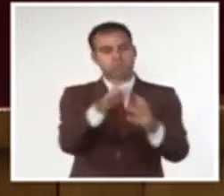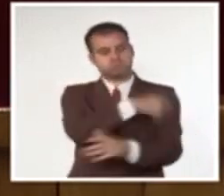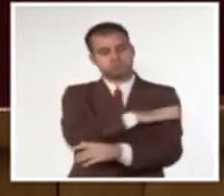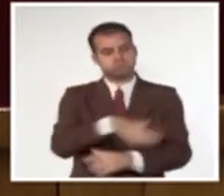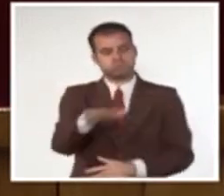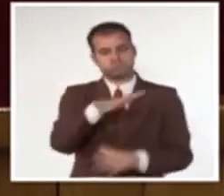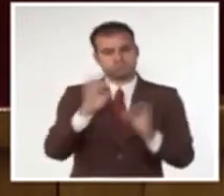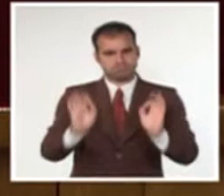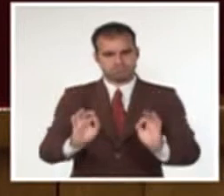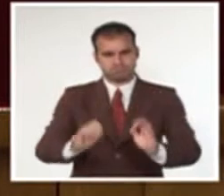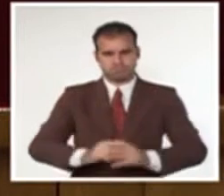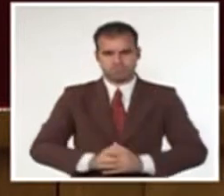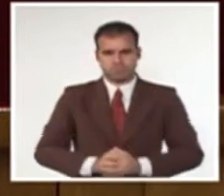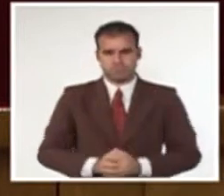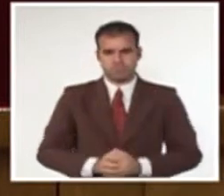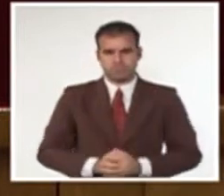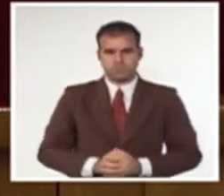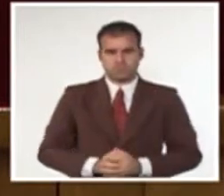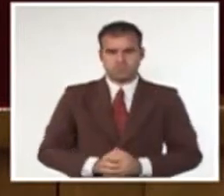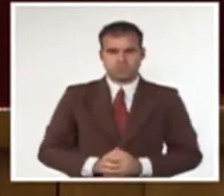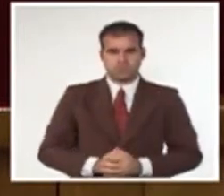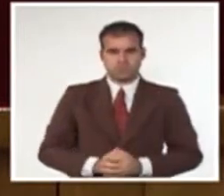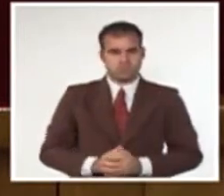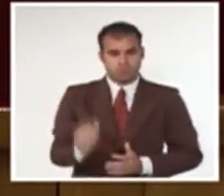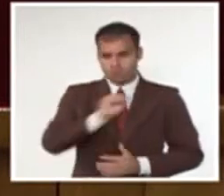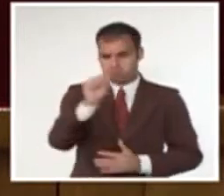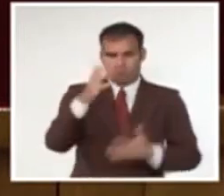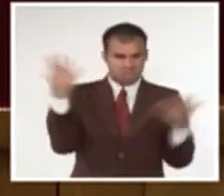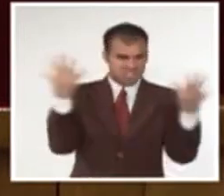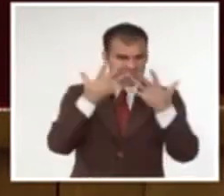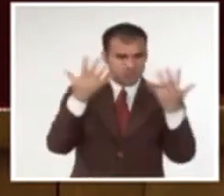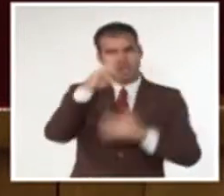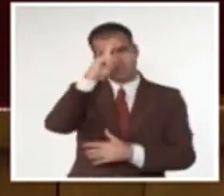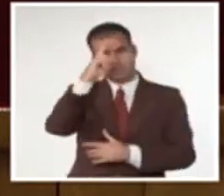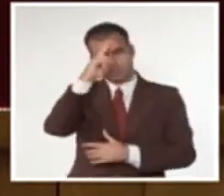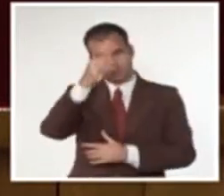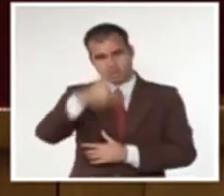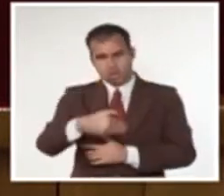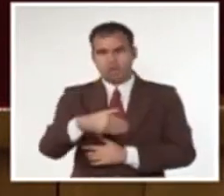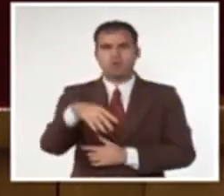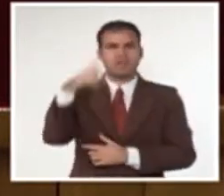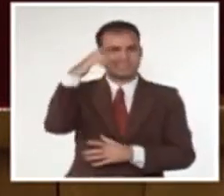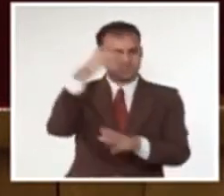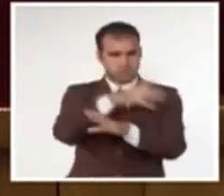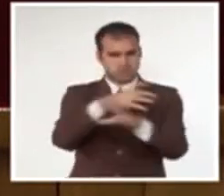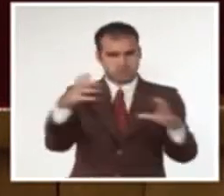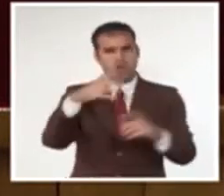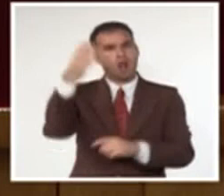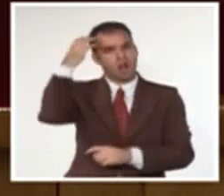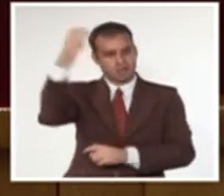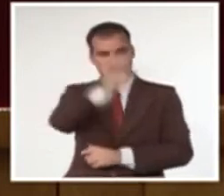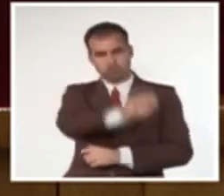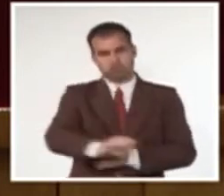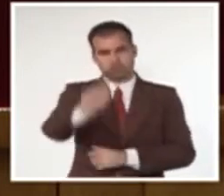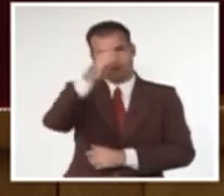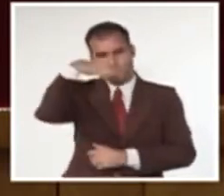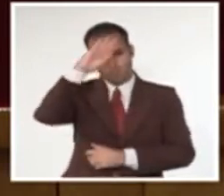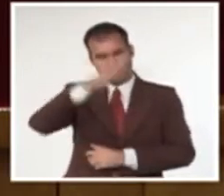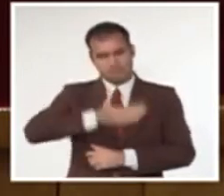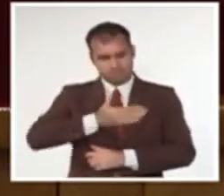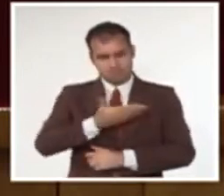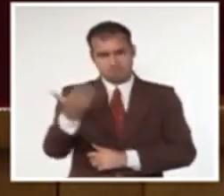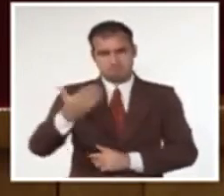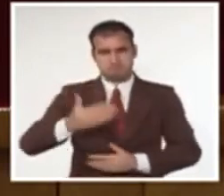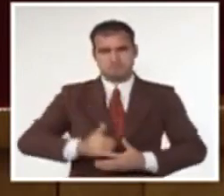Una victoria de la ciencia, de la salud, de la integración y del Estado socialista cubano.